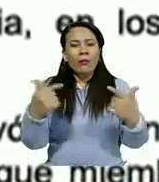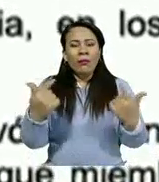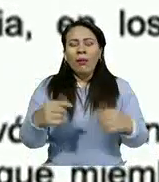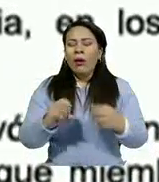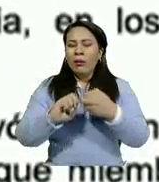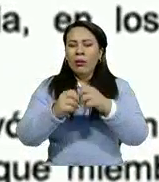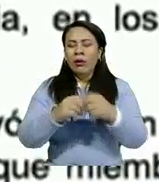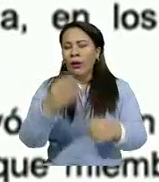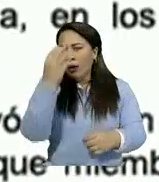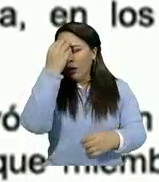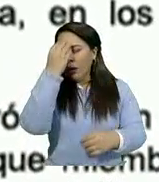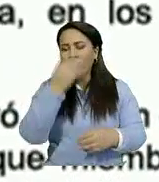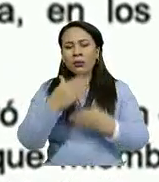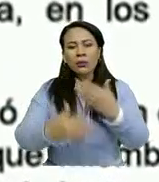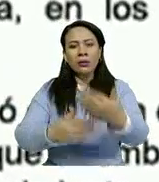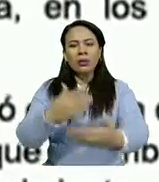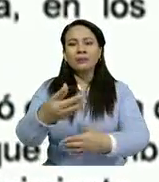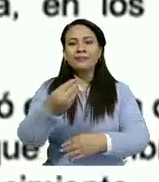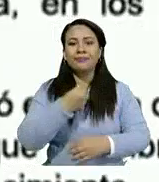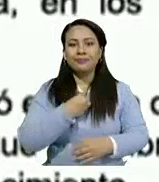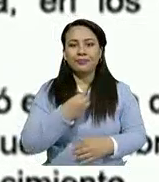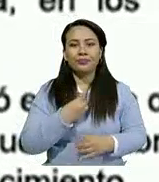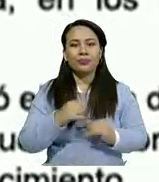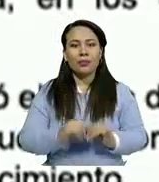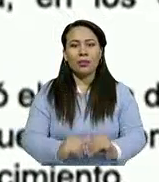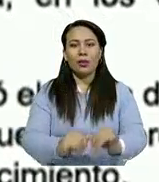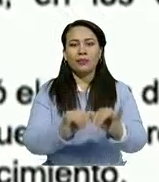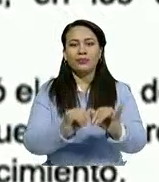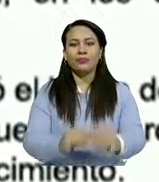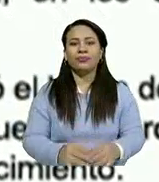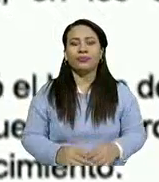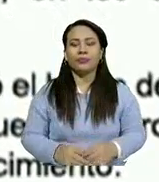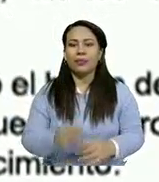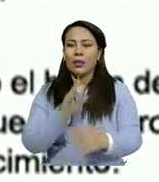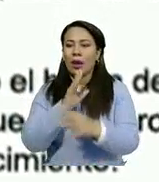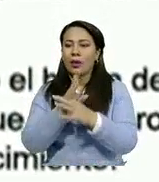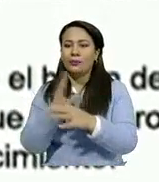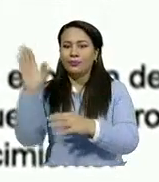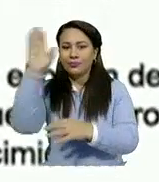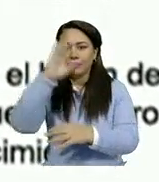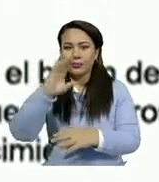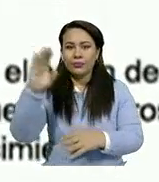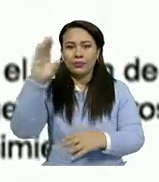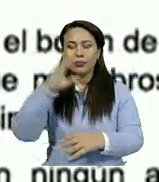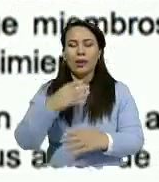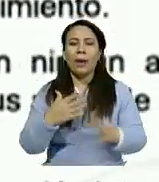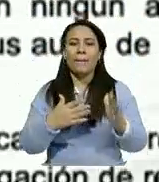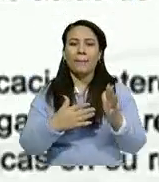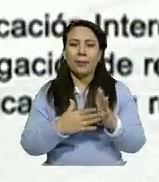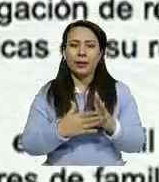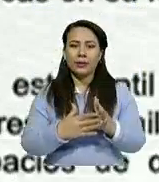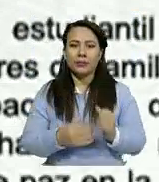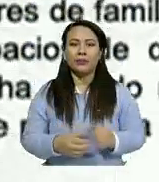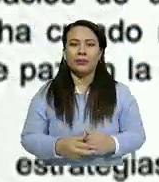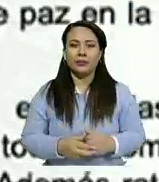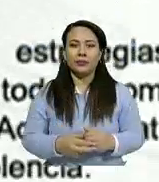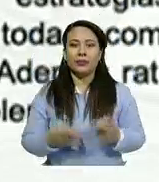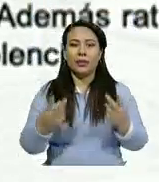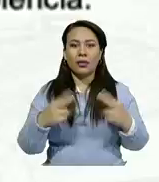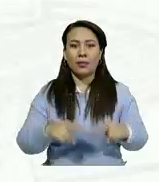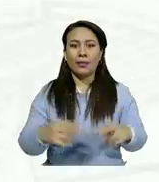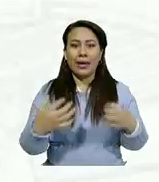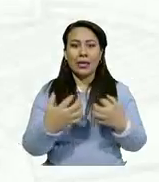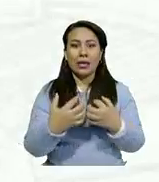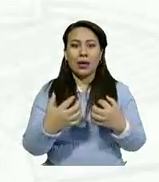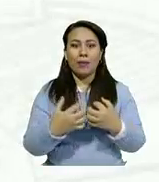instituciones educativas. Indica que realiza círculos restaurativos para fortalecer ambientes de paz. Además, el equipo antiviolencia